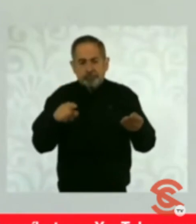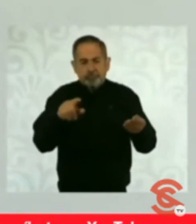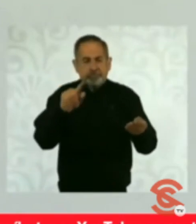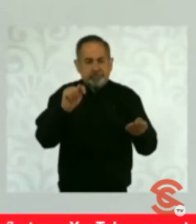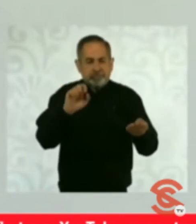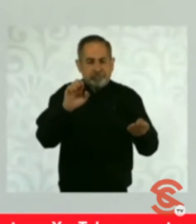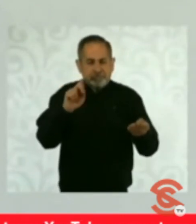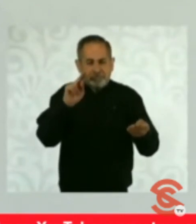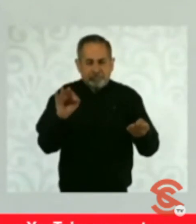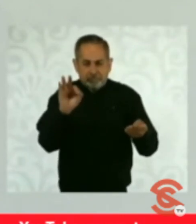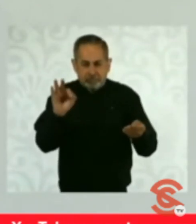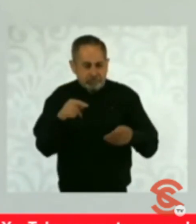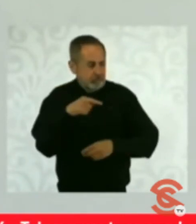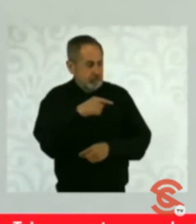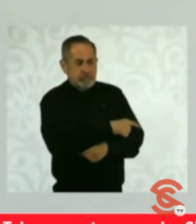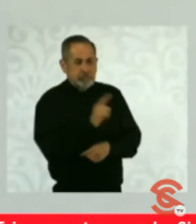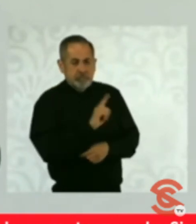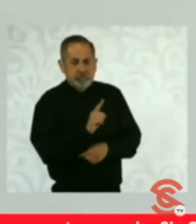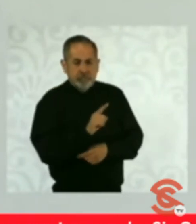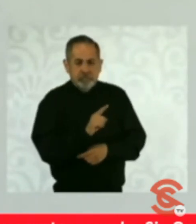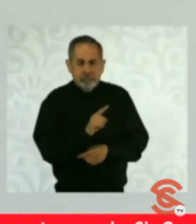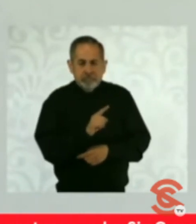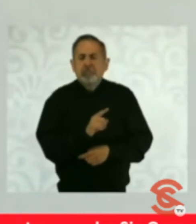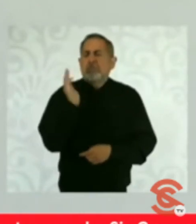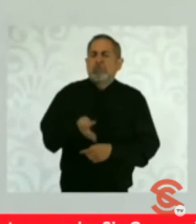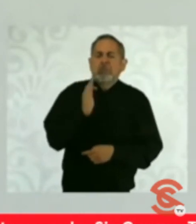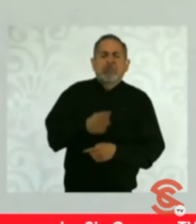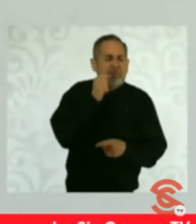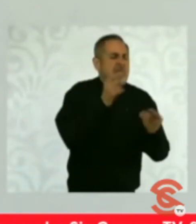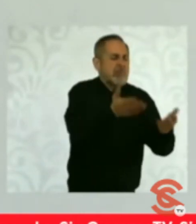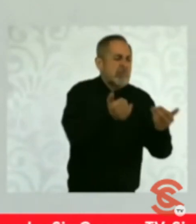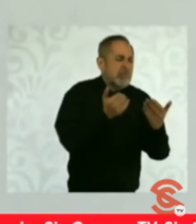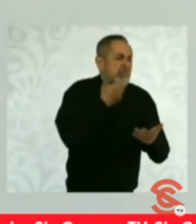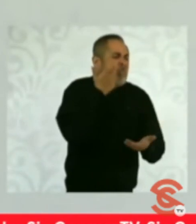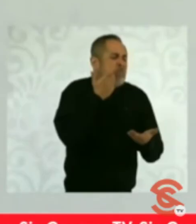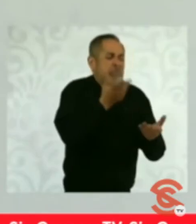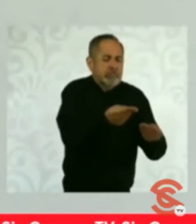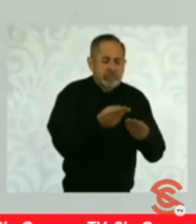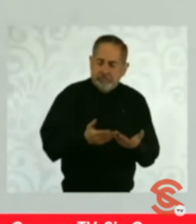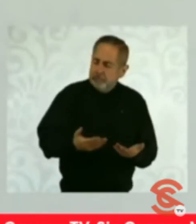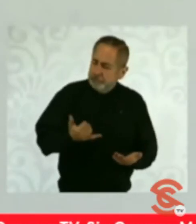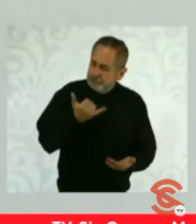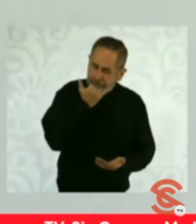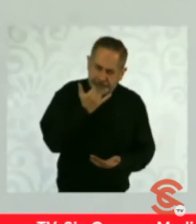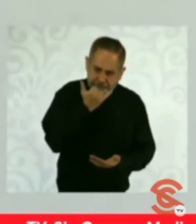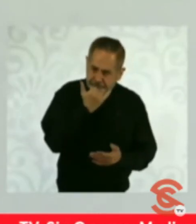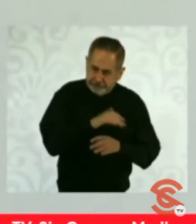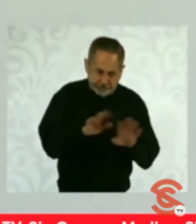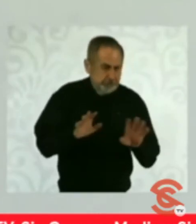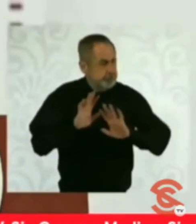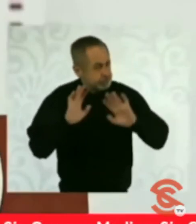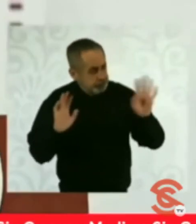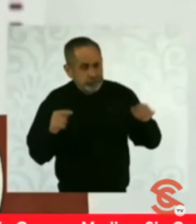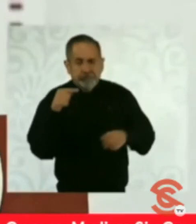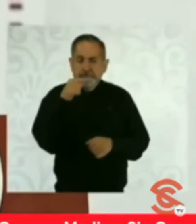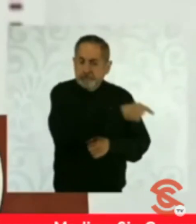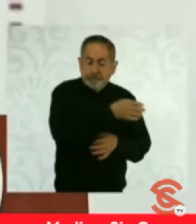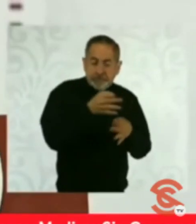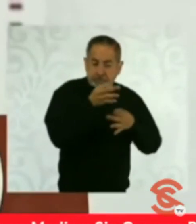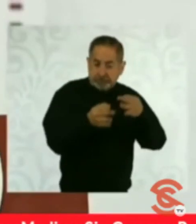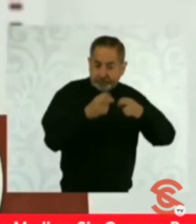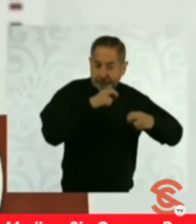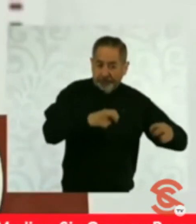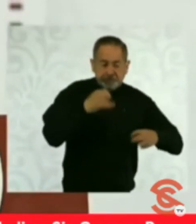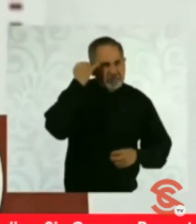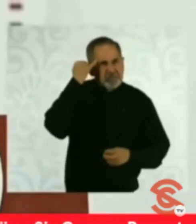Primer problema. Ahora, ¿qué dice? ¿Cuál es la propuesta que hace este ministro? Dice,